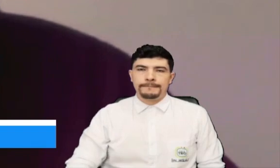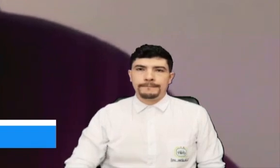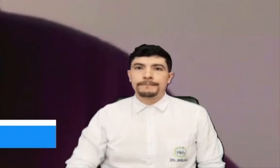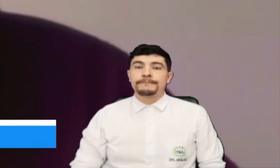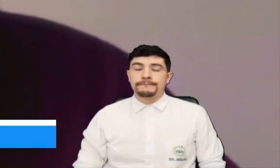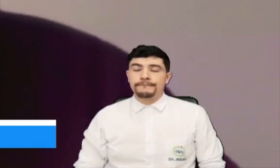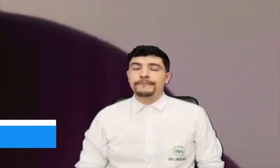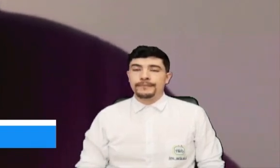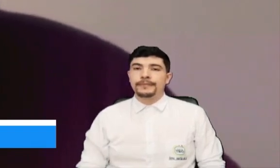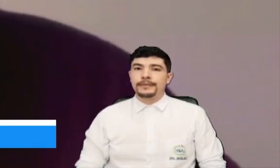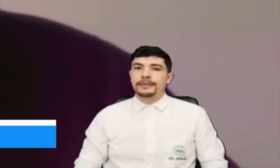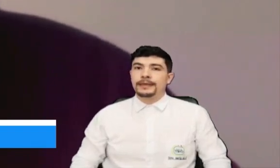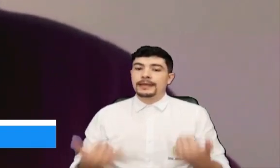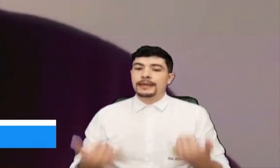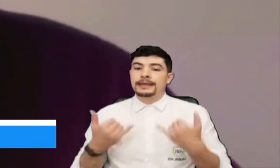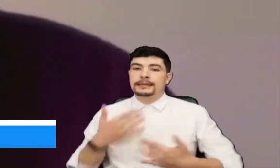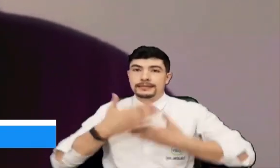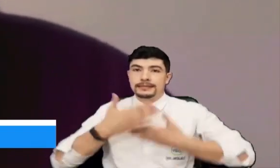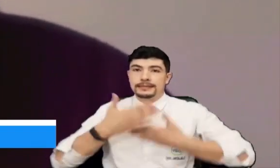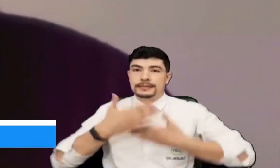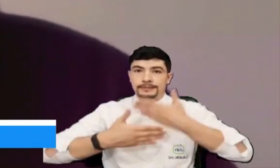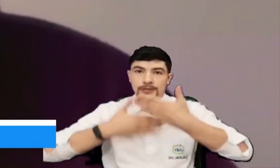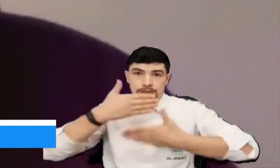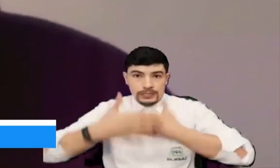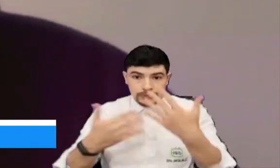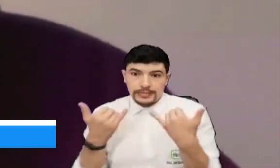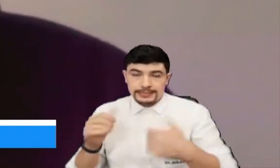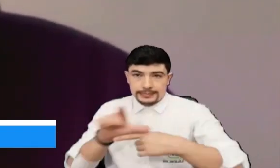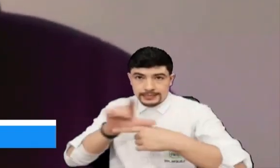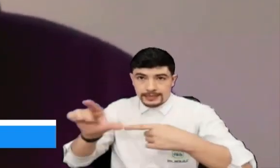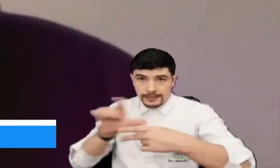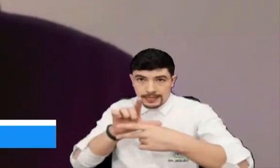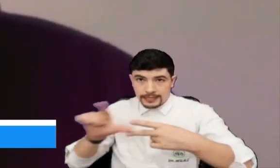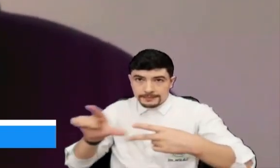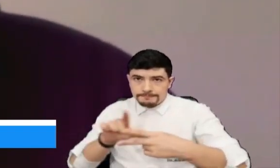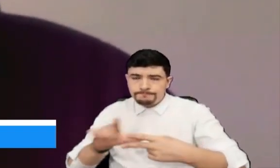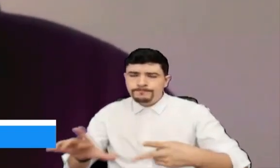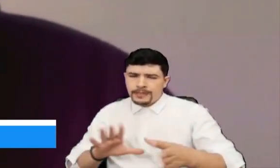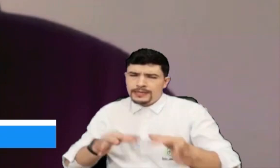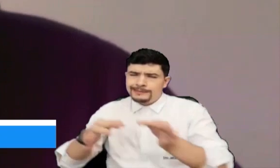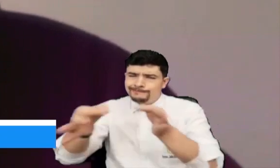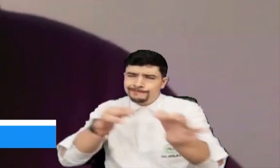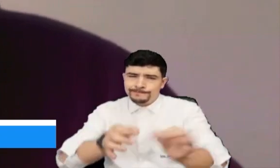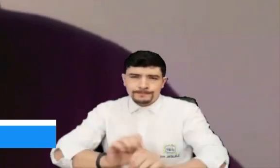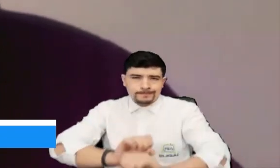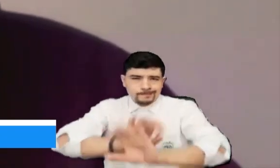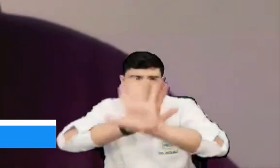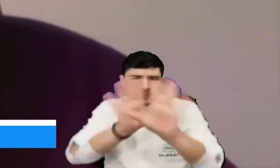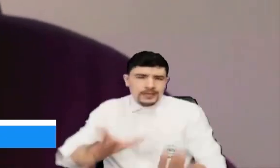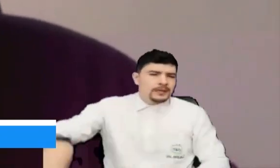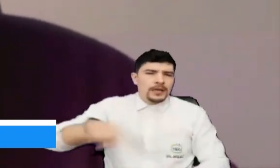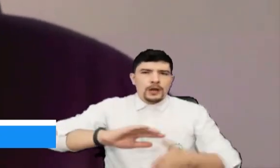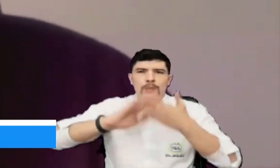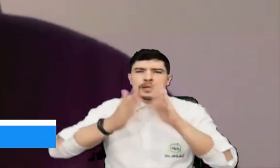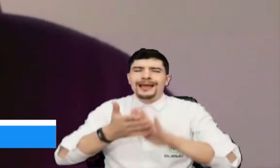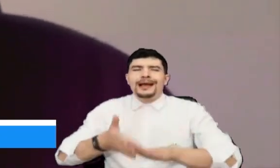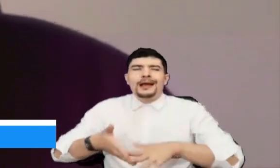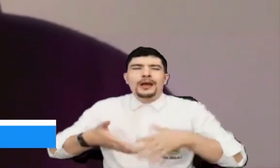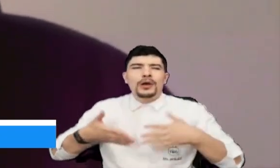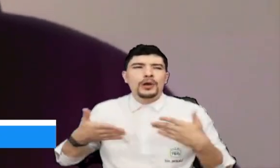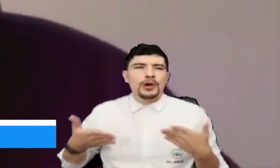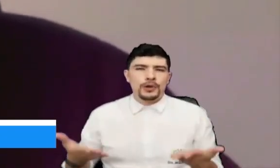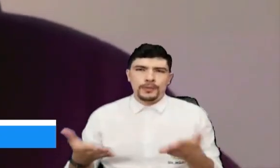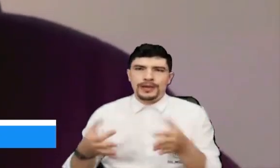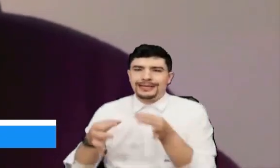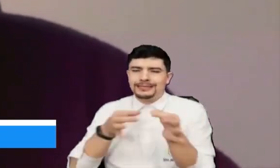unas facilidades presenciales a través de Bancolombia, a través de Banco Caja Social. Están facilitando el envío